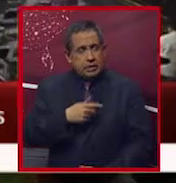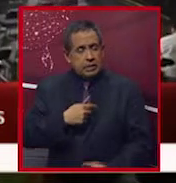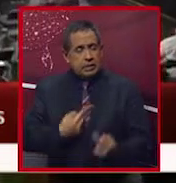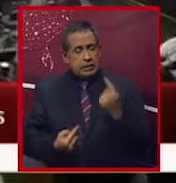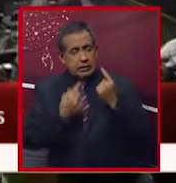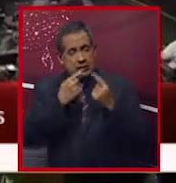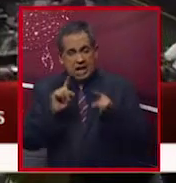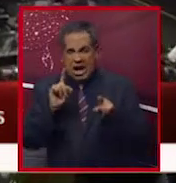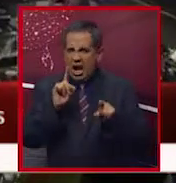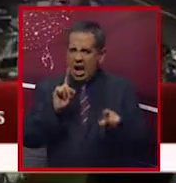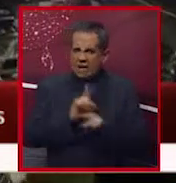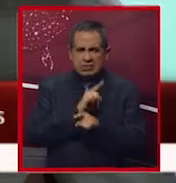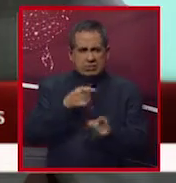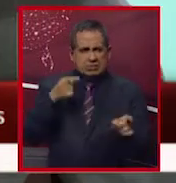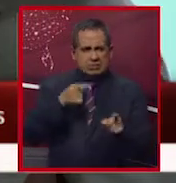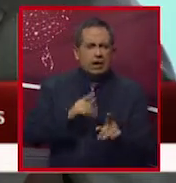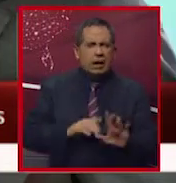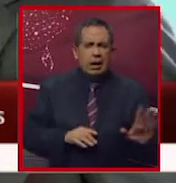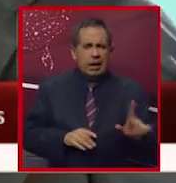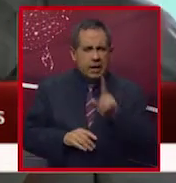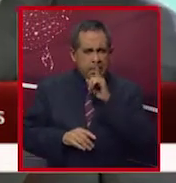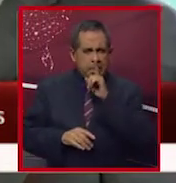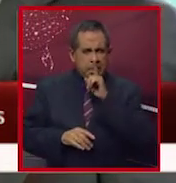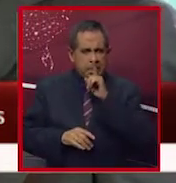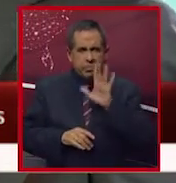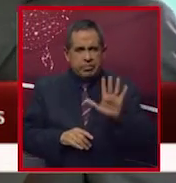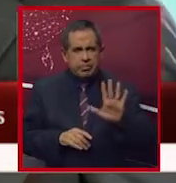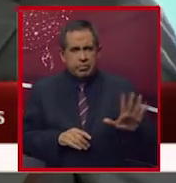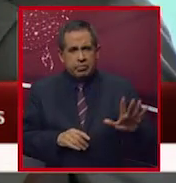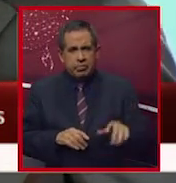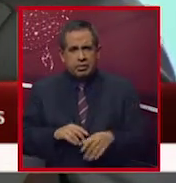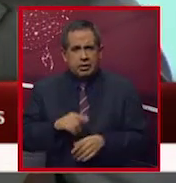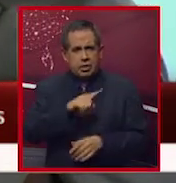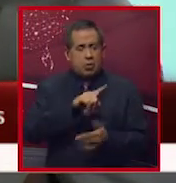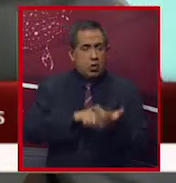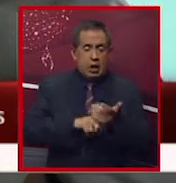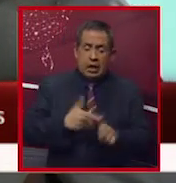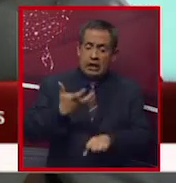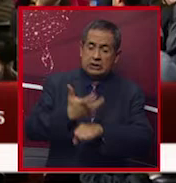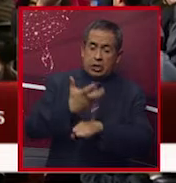provocaciones. También criticó el famoso lema del Estados Unidos primero.